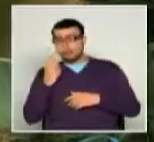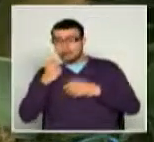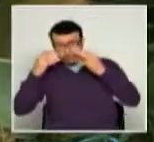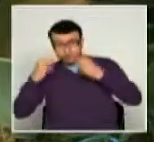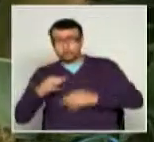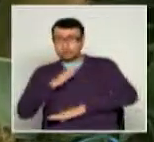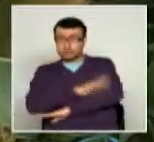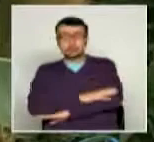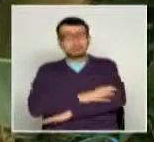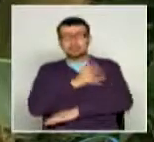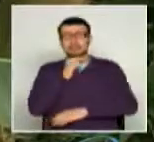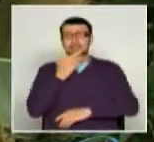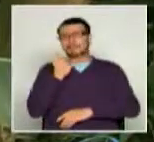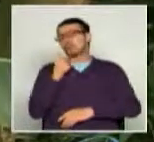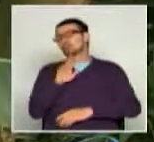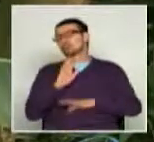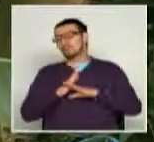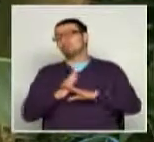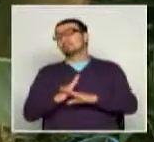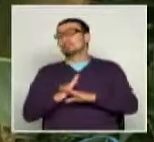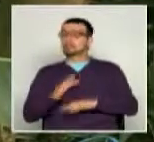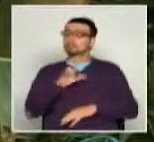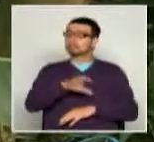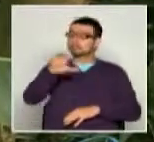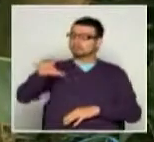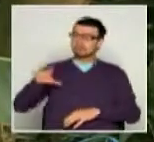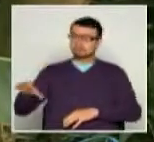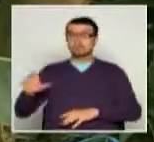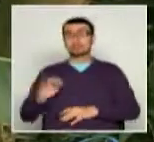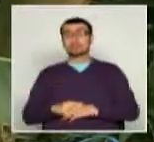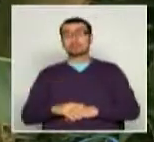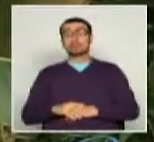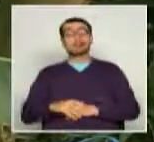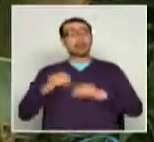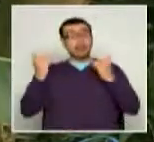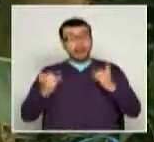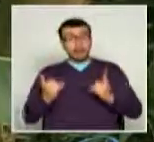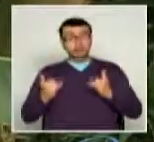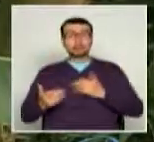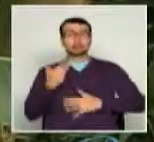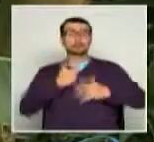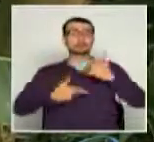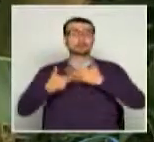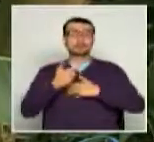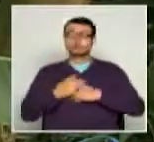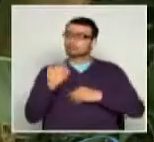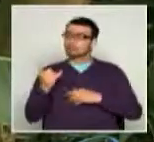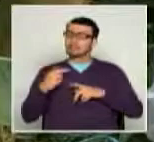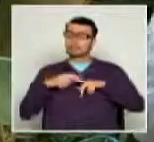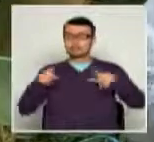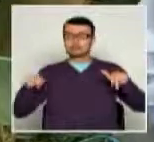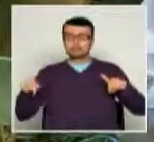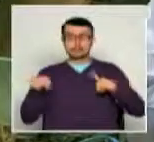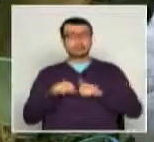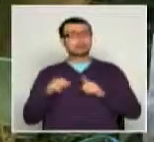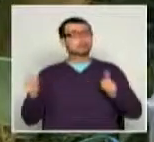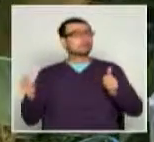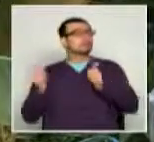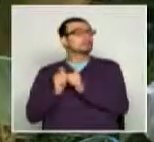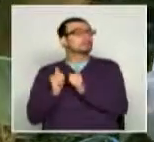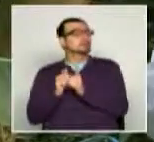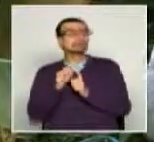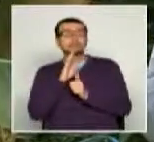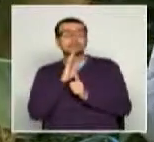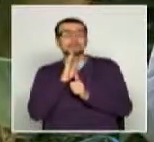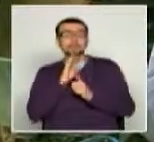lo tanto, es mejor que eviten estos sitios. Hoy estaremos compartiendo este espacio en compañía